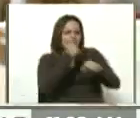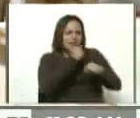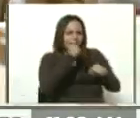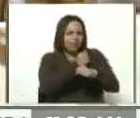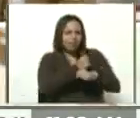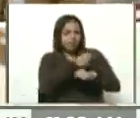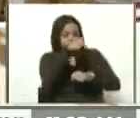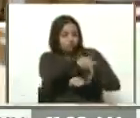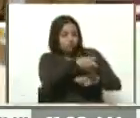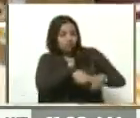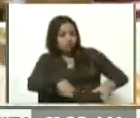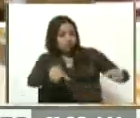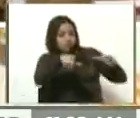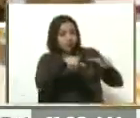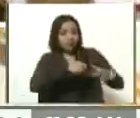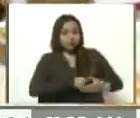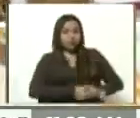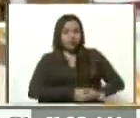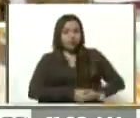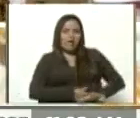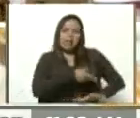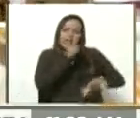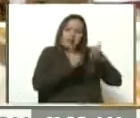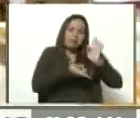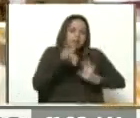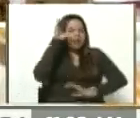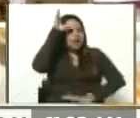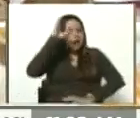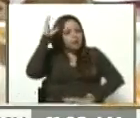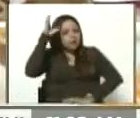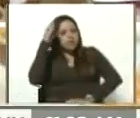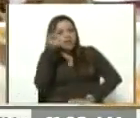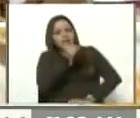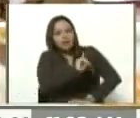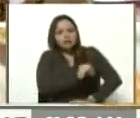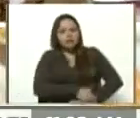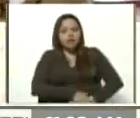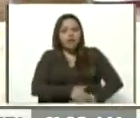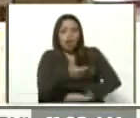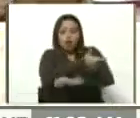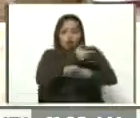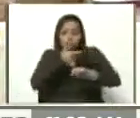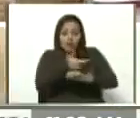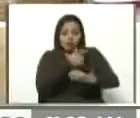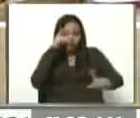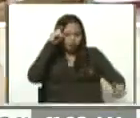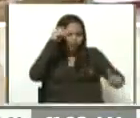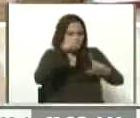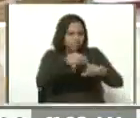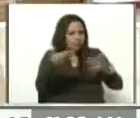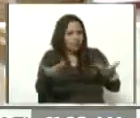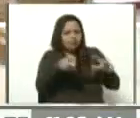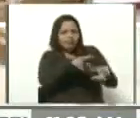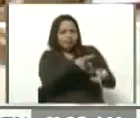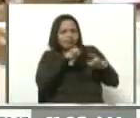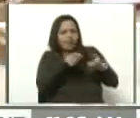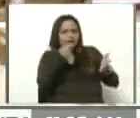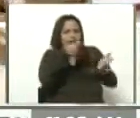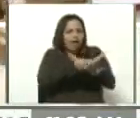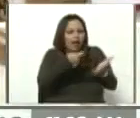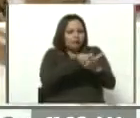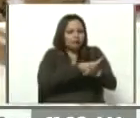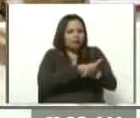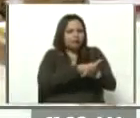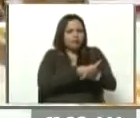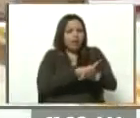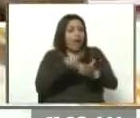territorio, en función de las potencialidades que éste disponga. El objetivo central allí es captar inversiones extranjeras